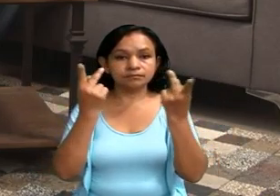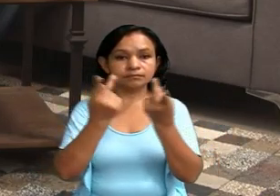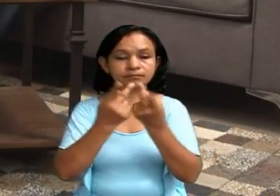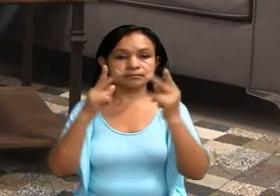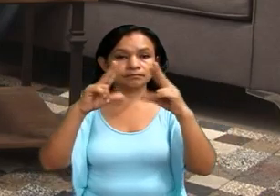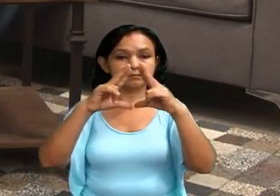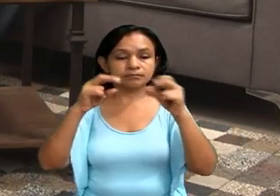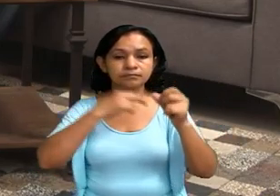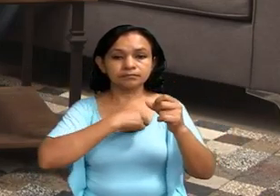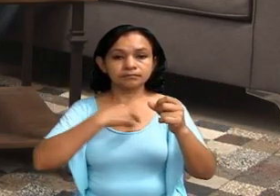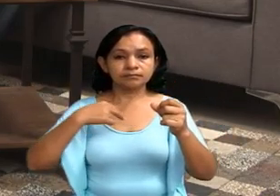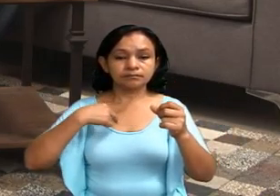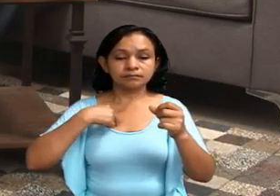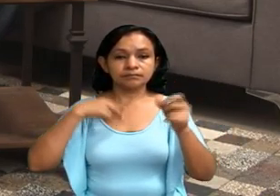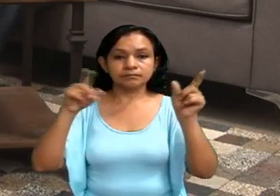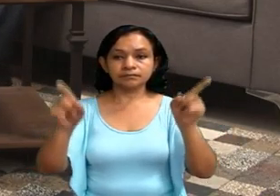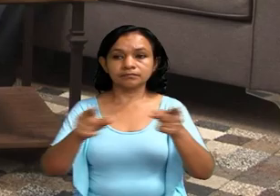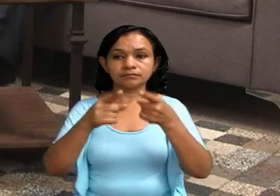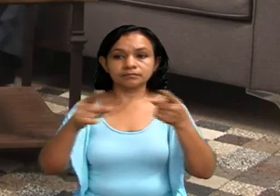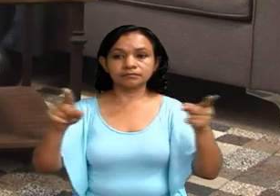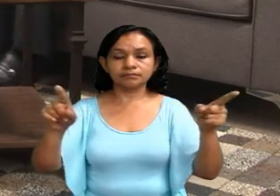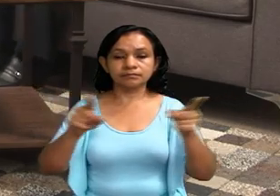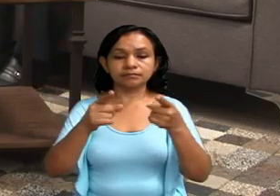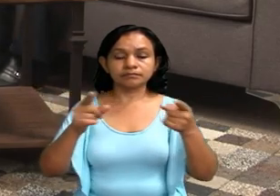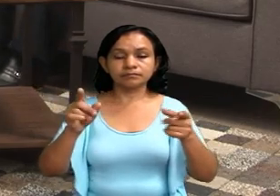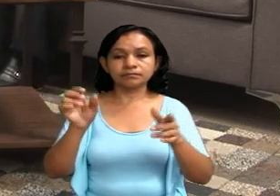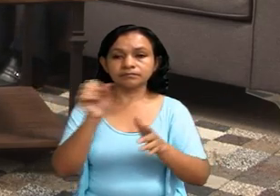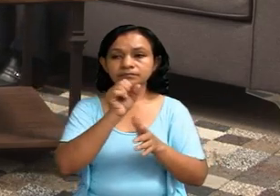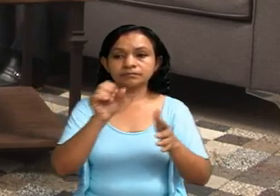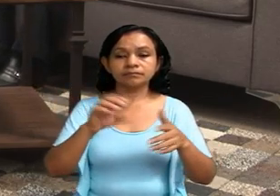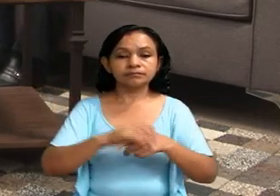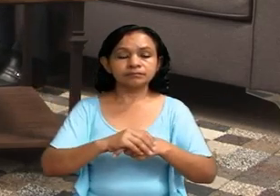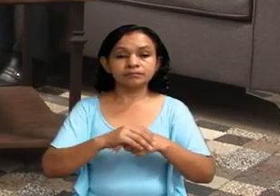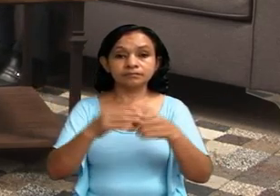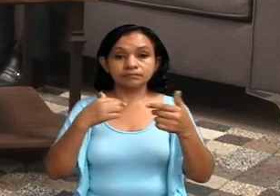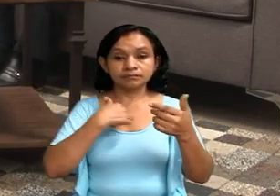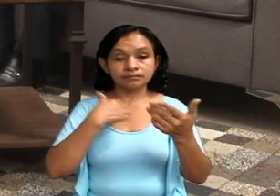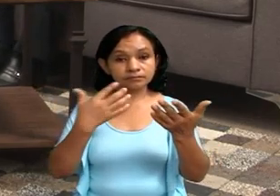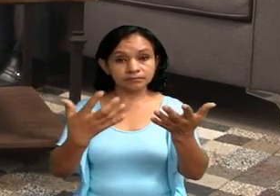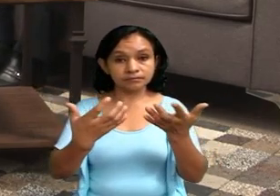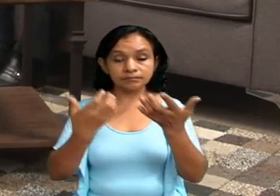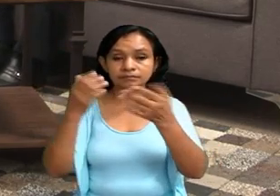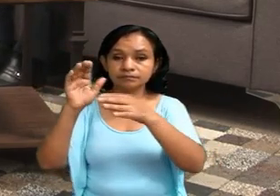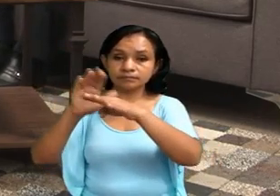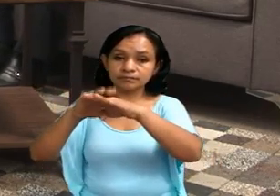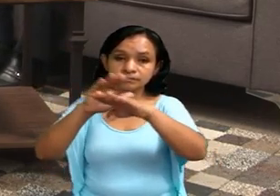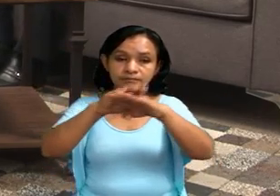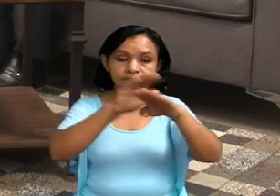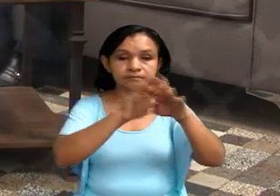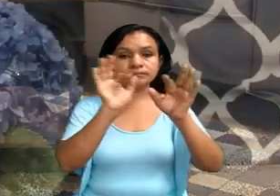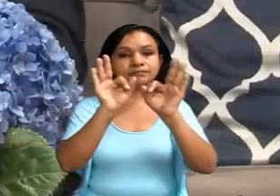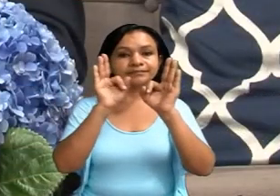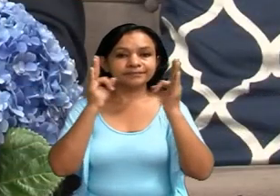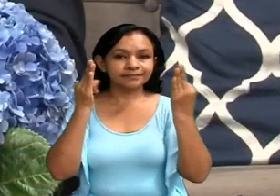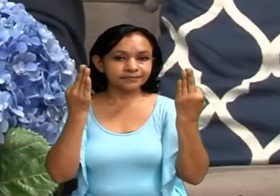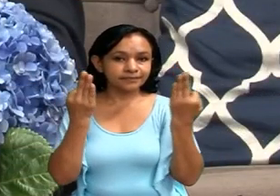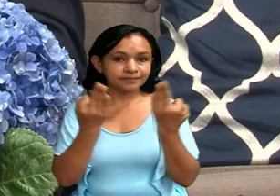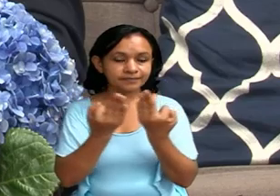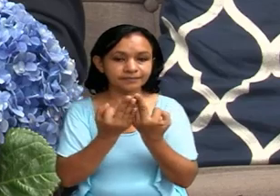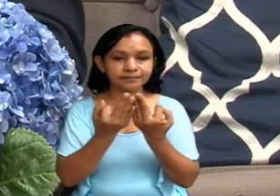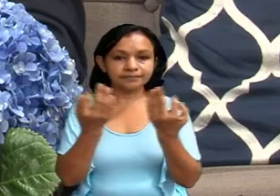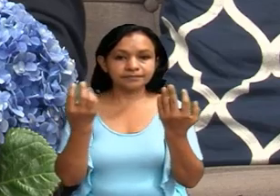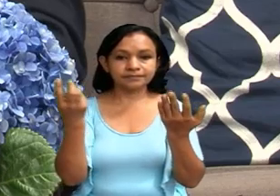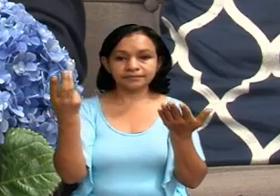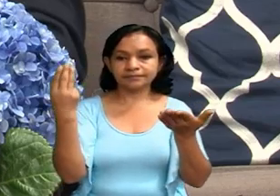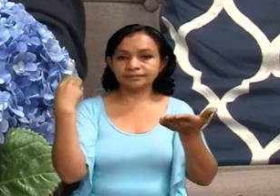de la creación de las orquestas juveniles y coros escolares. Bueno, yo quisiera hacer un llamado a la familia, a los